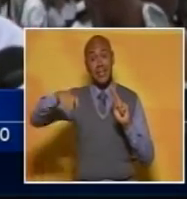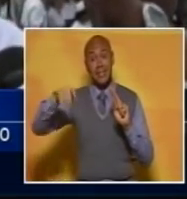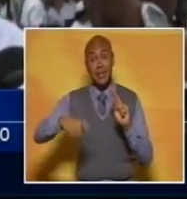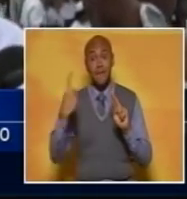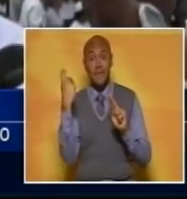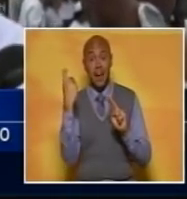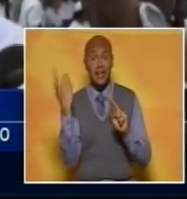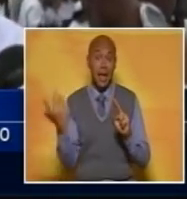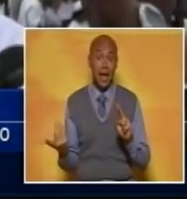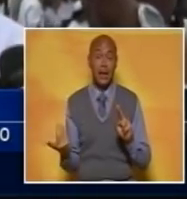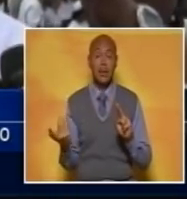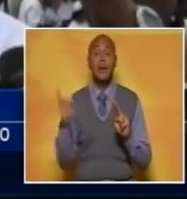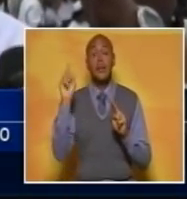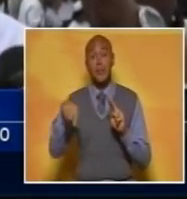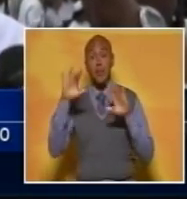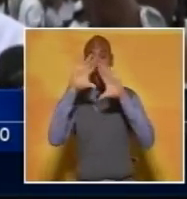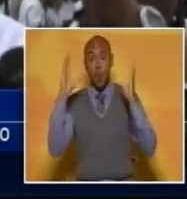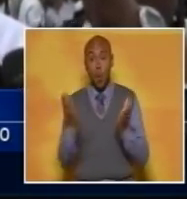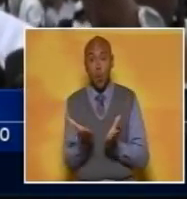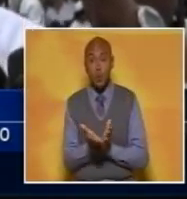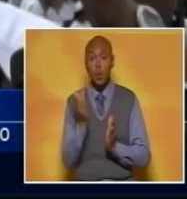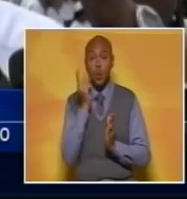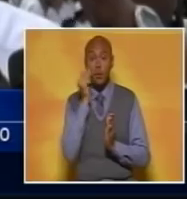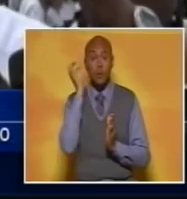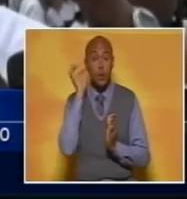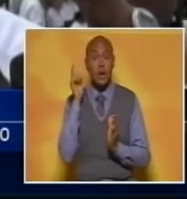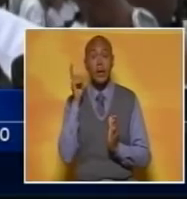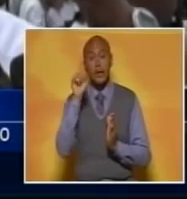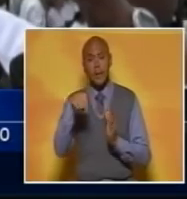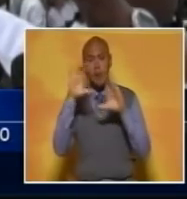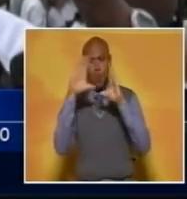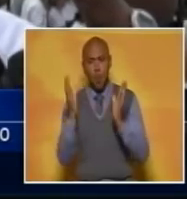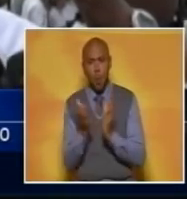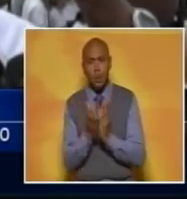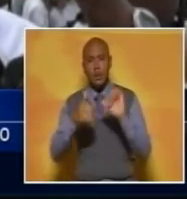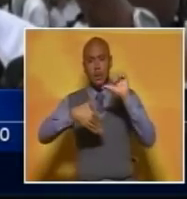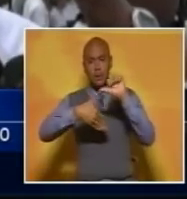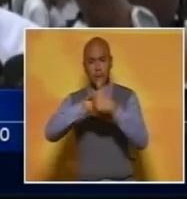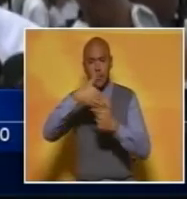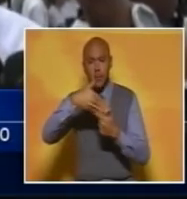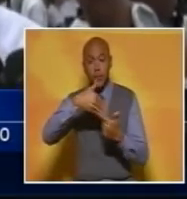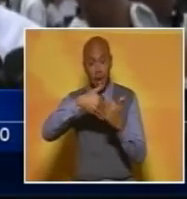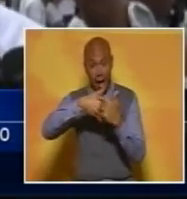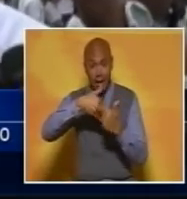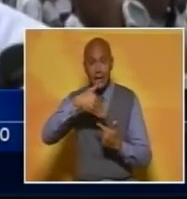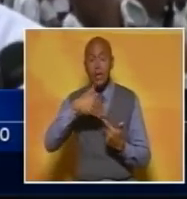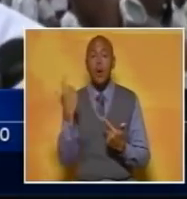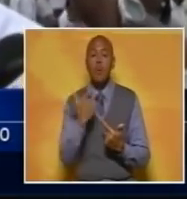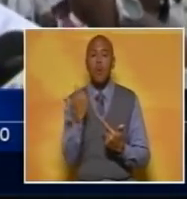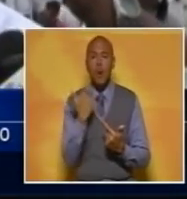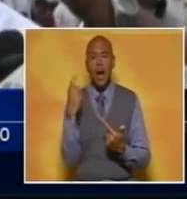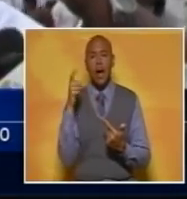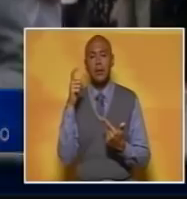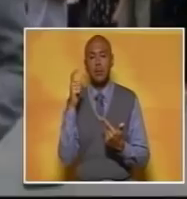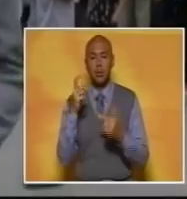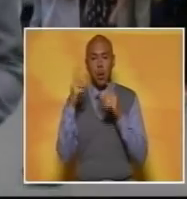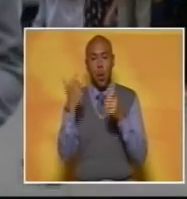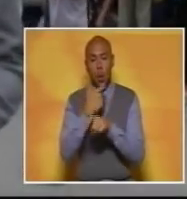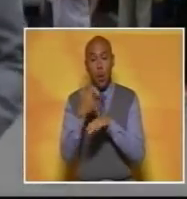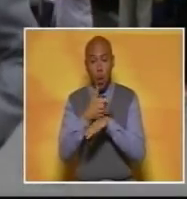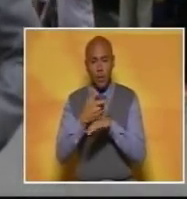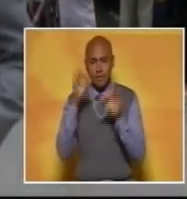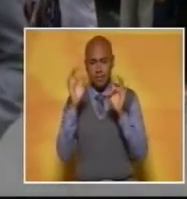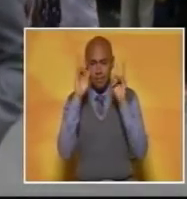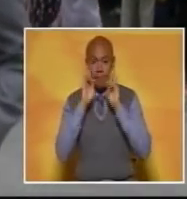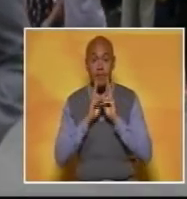país. Yo creo que el mundo está buscando, o especialmente el hemisferio occidental, está buscando una forma de gobierno diferente a la que conoce.